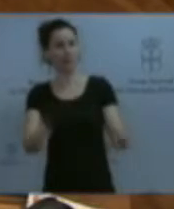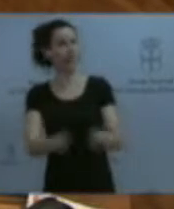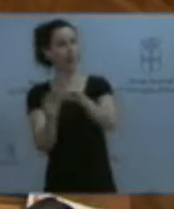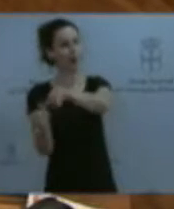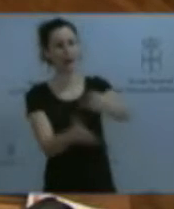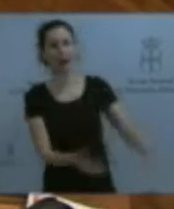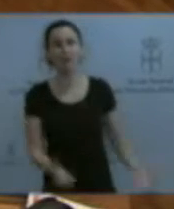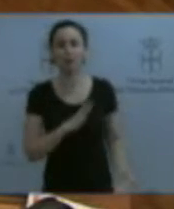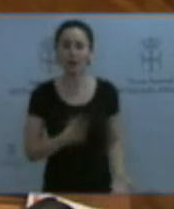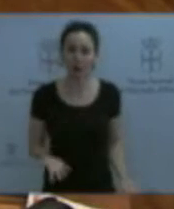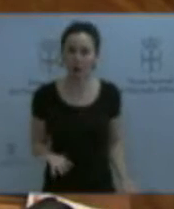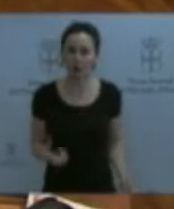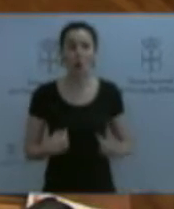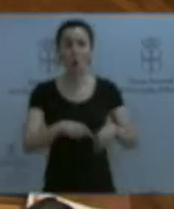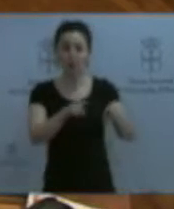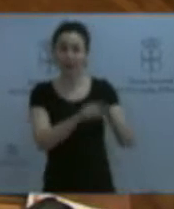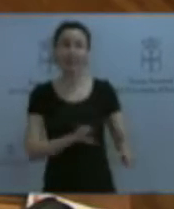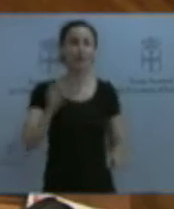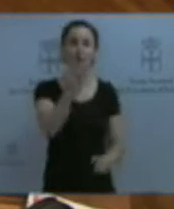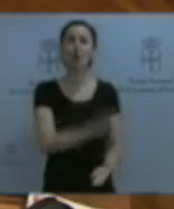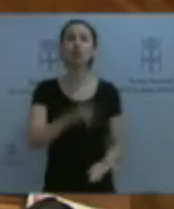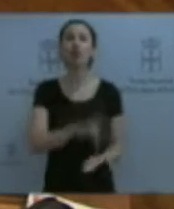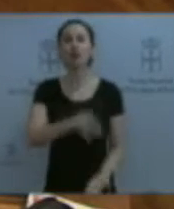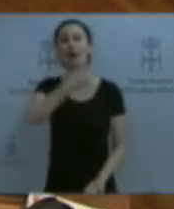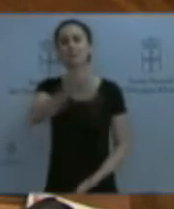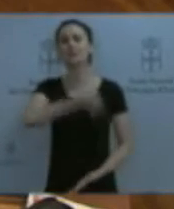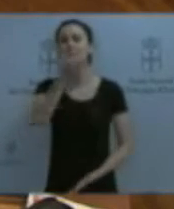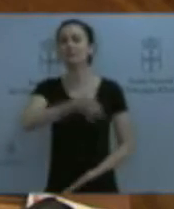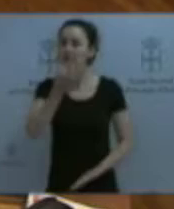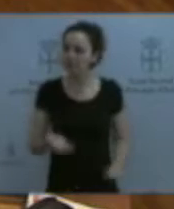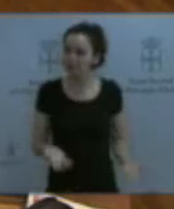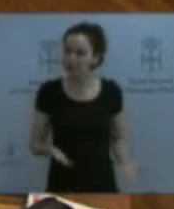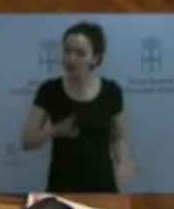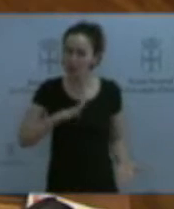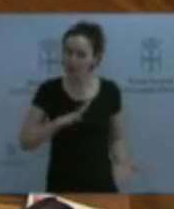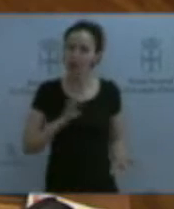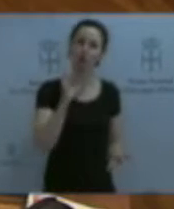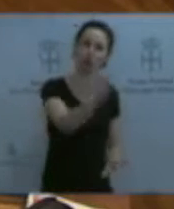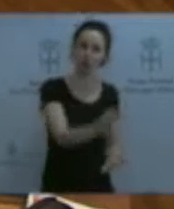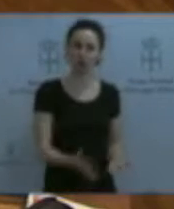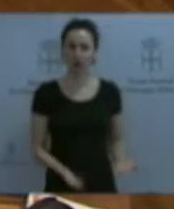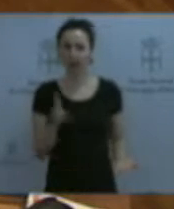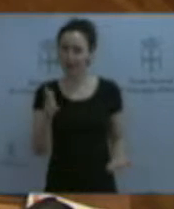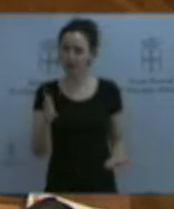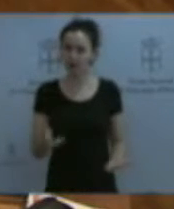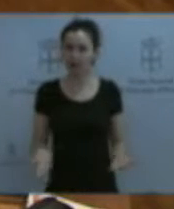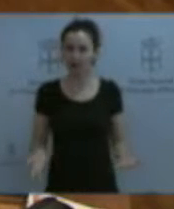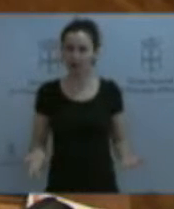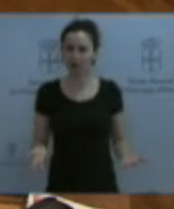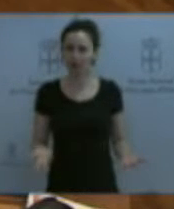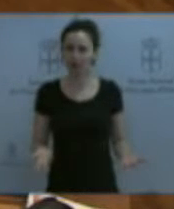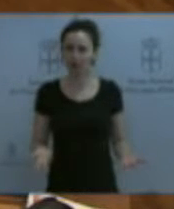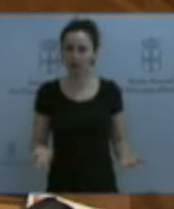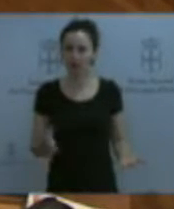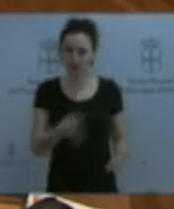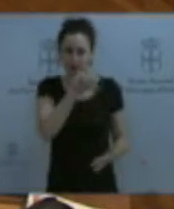Independientemente, tendrán ustedes el turno de intervención que les corresponde. Tendrán ustedes el turno de intervención